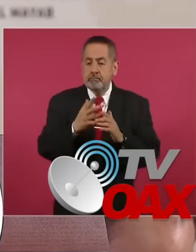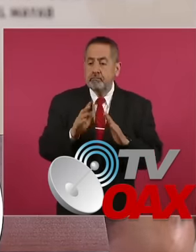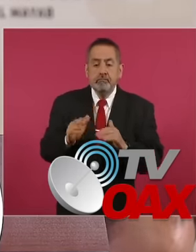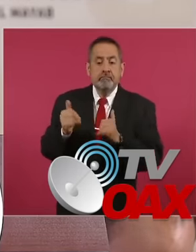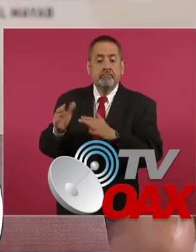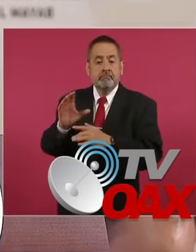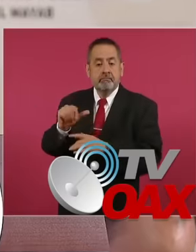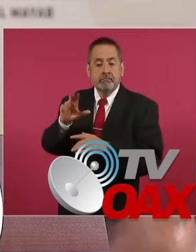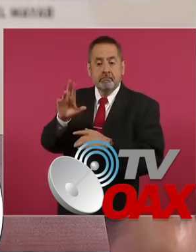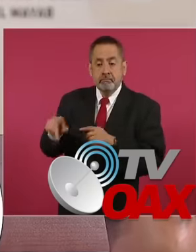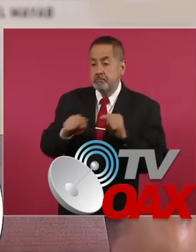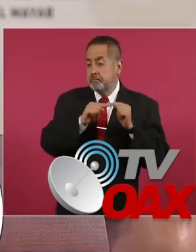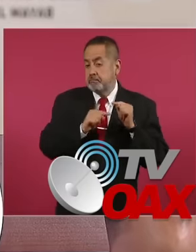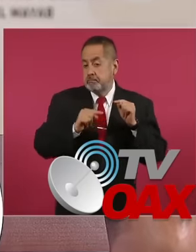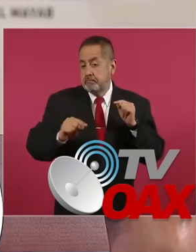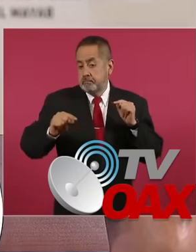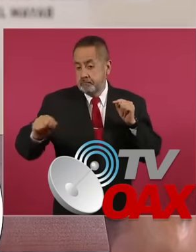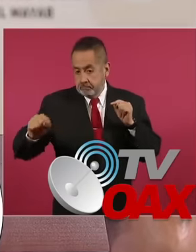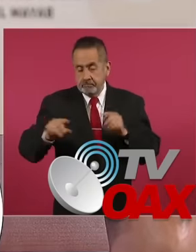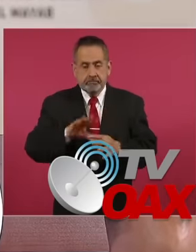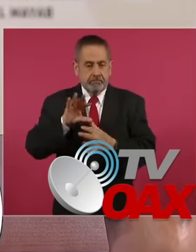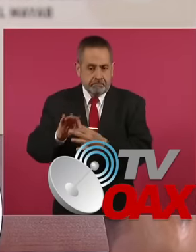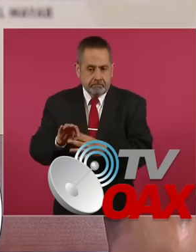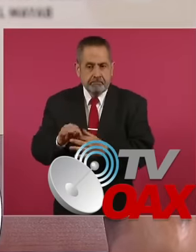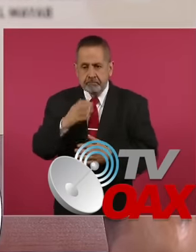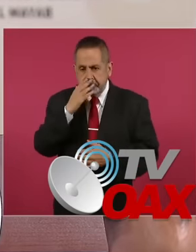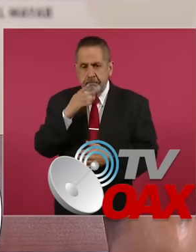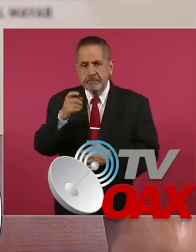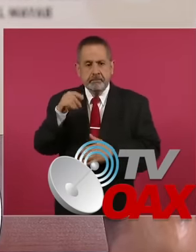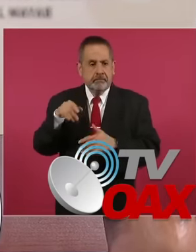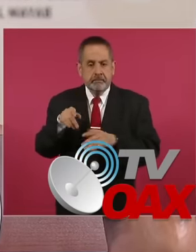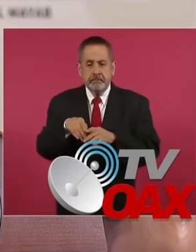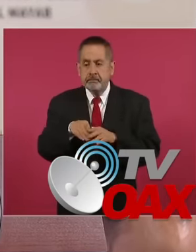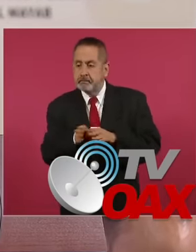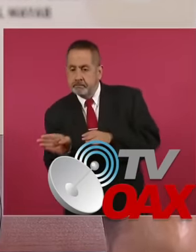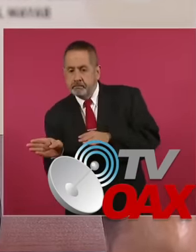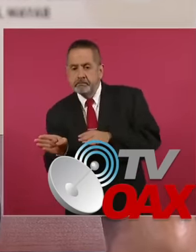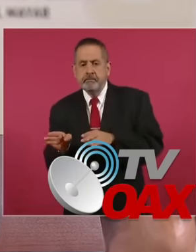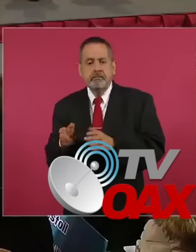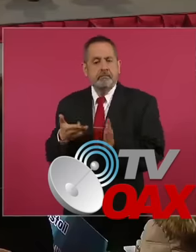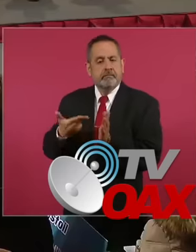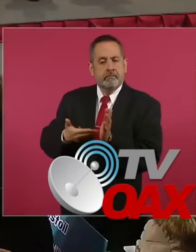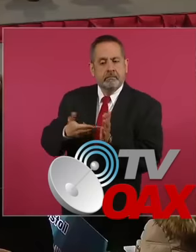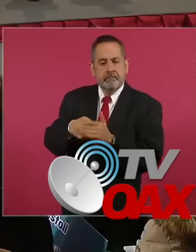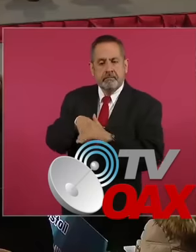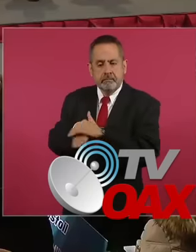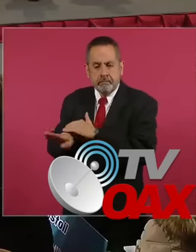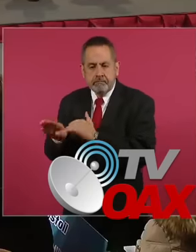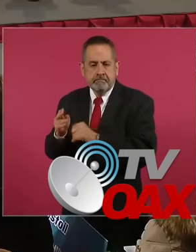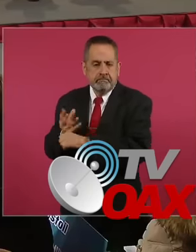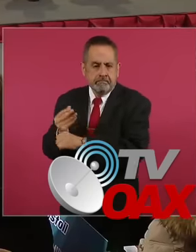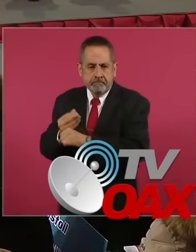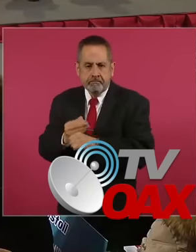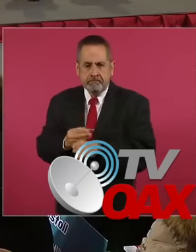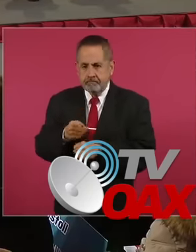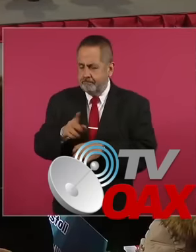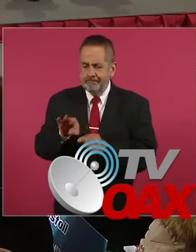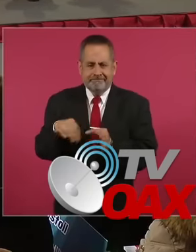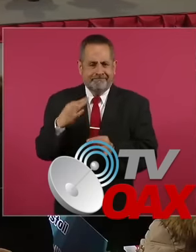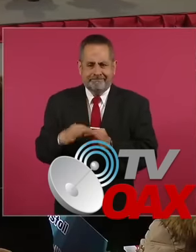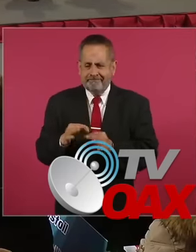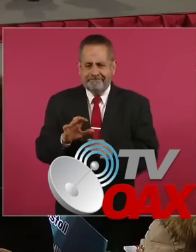lo mencionaba el general, y también para poder accesar a talleres y cocheras. Esta interconexión, señor presidente, se encuentra terminada